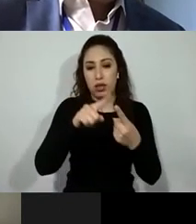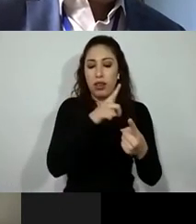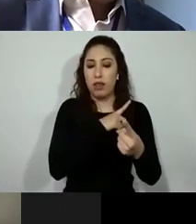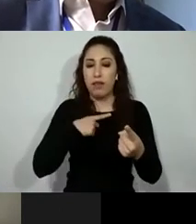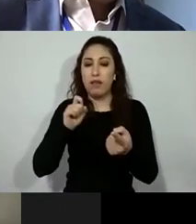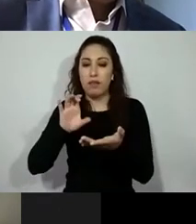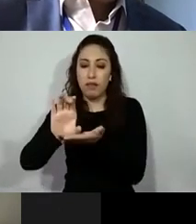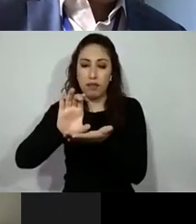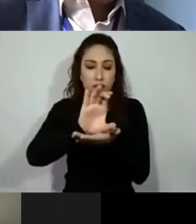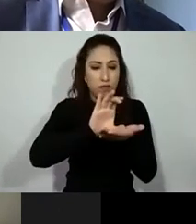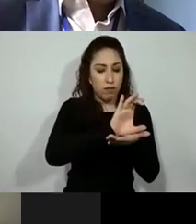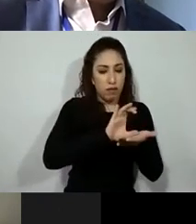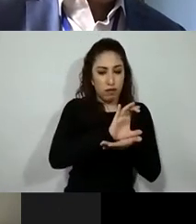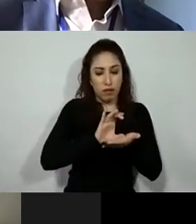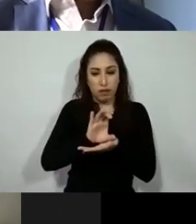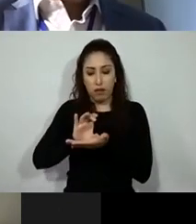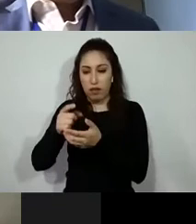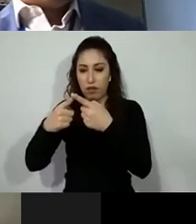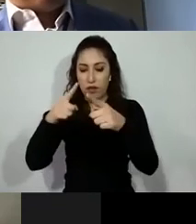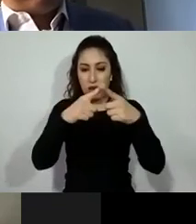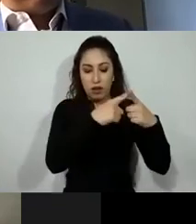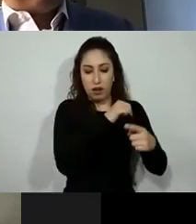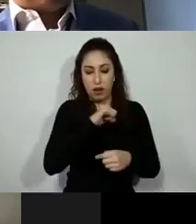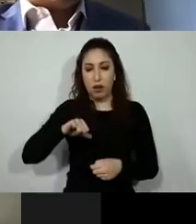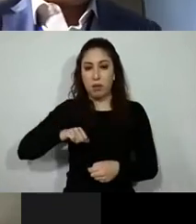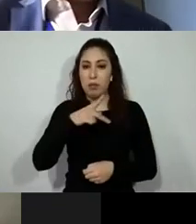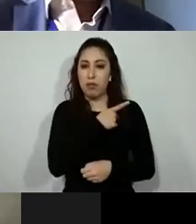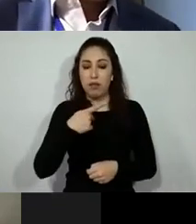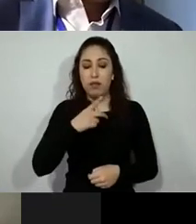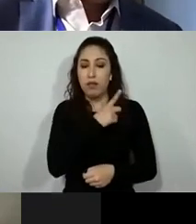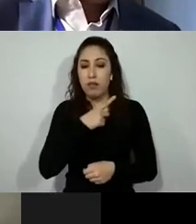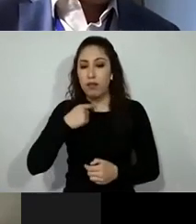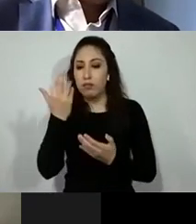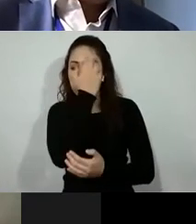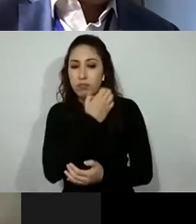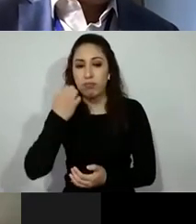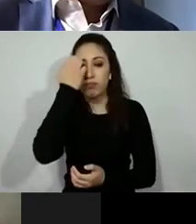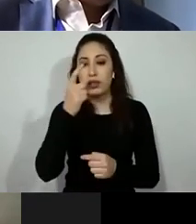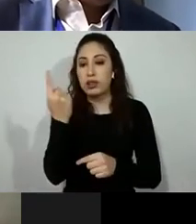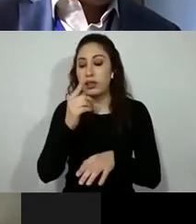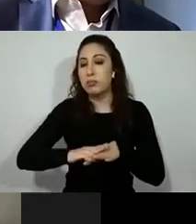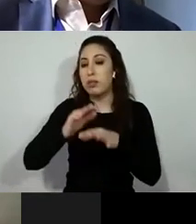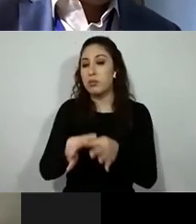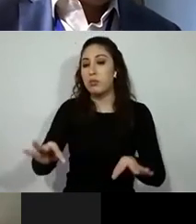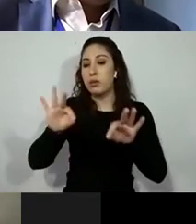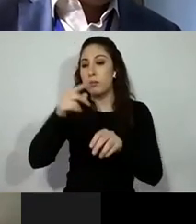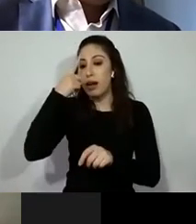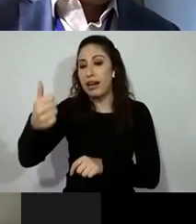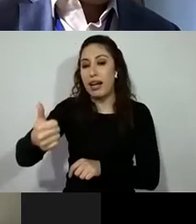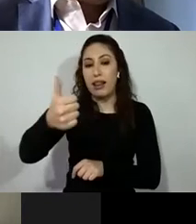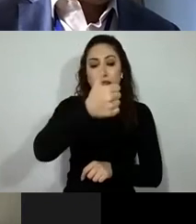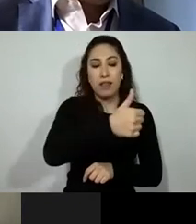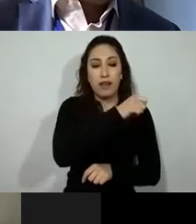las alcaldías con base en variables claras y objetivas que midan las necesidades que existen en cada territorio